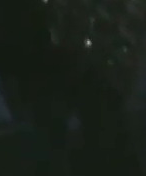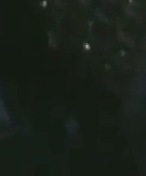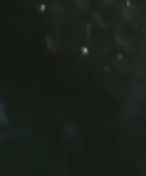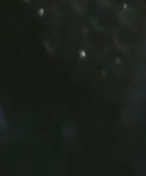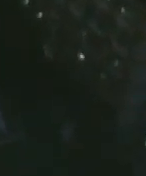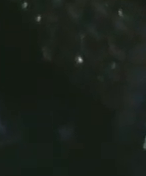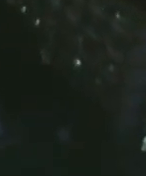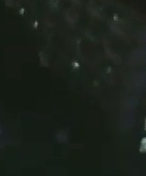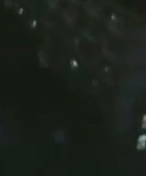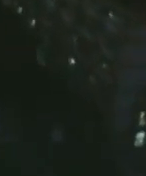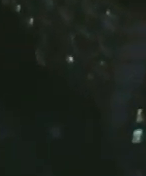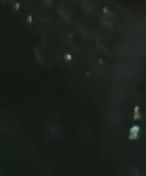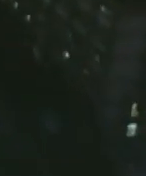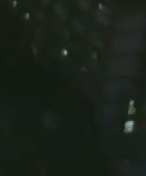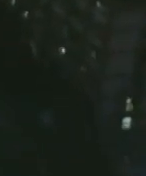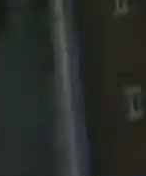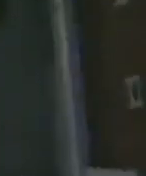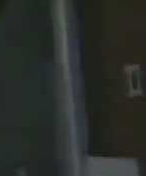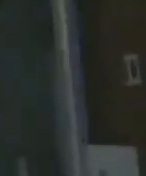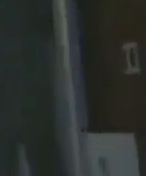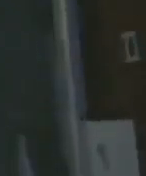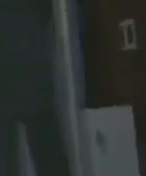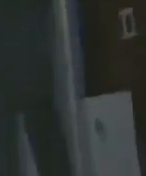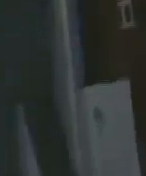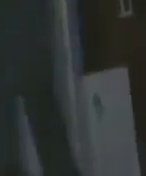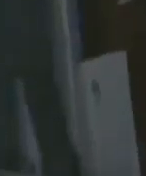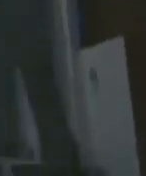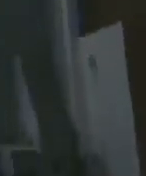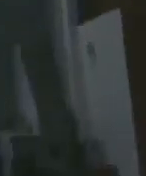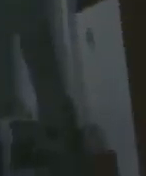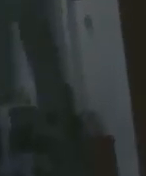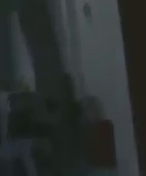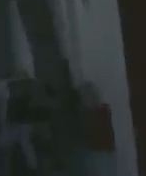mercado petrolero en el mundo. Con estas imágenes nosotros vamos a despedir esta transmisión.